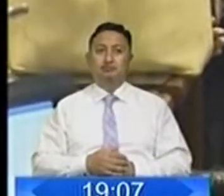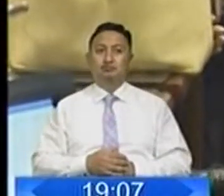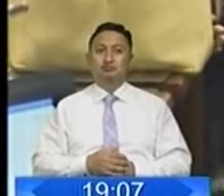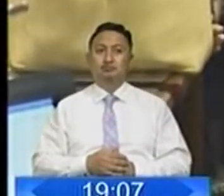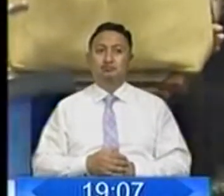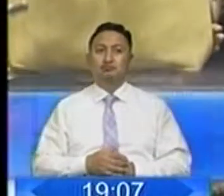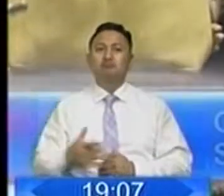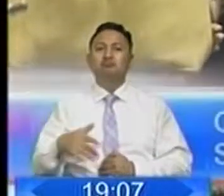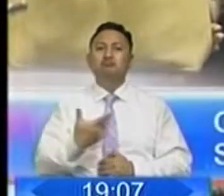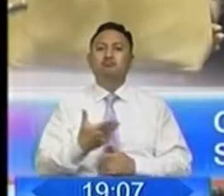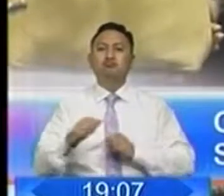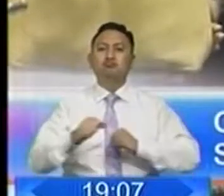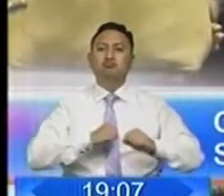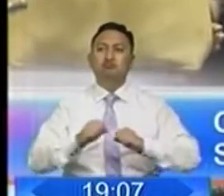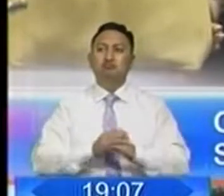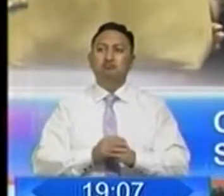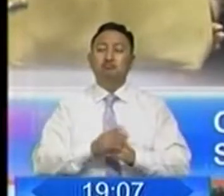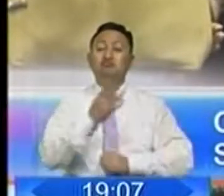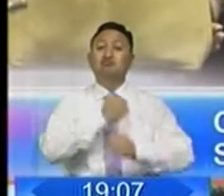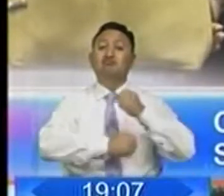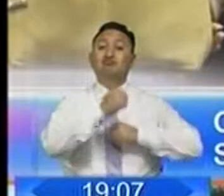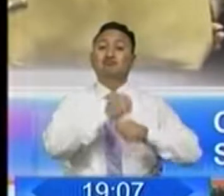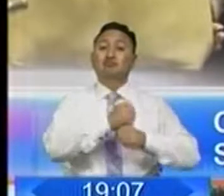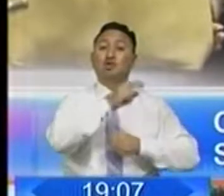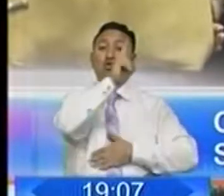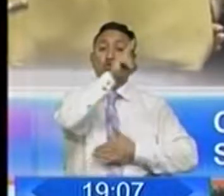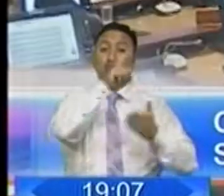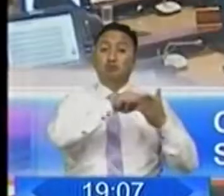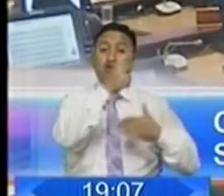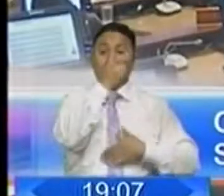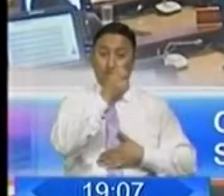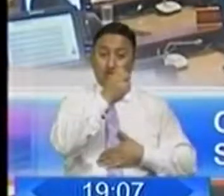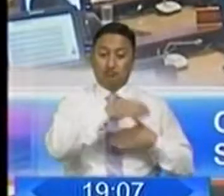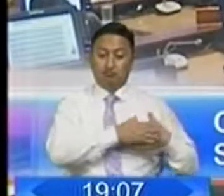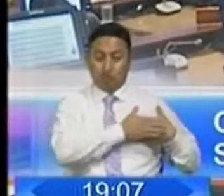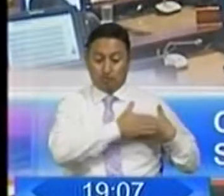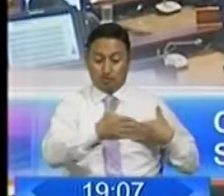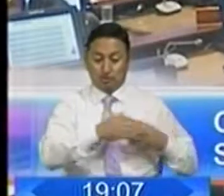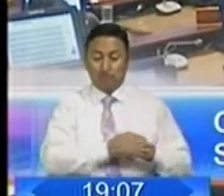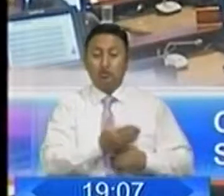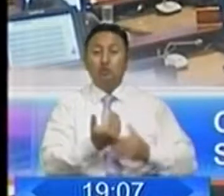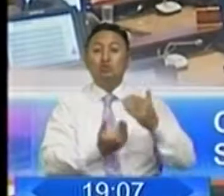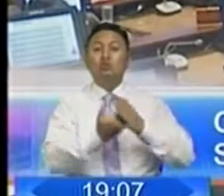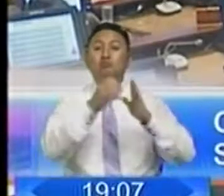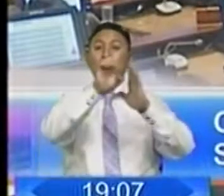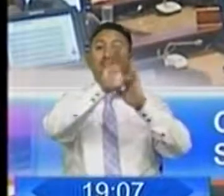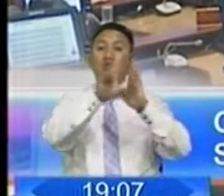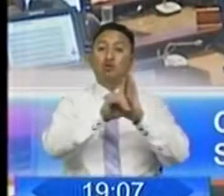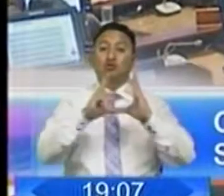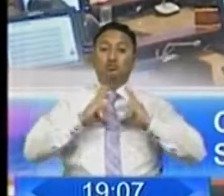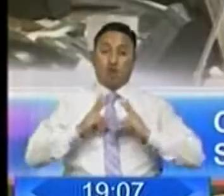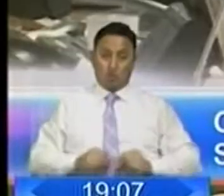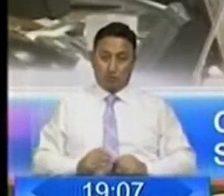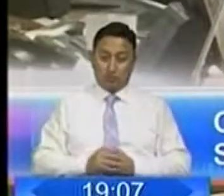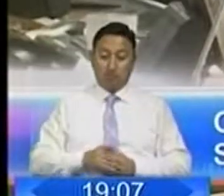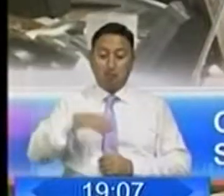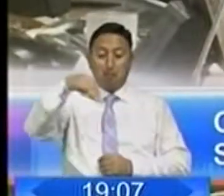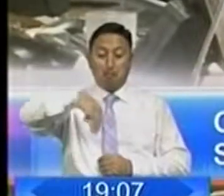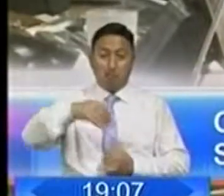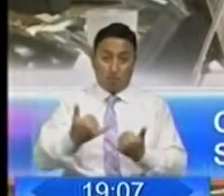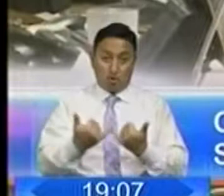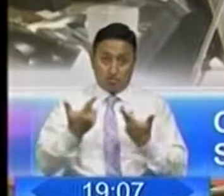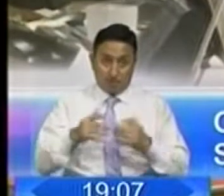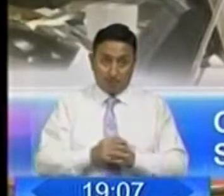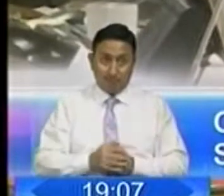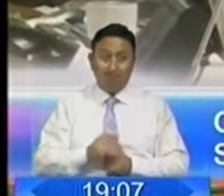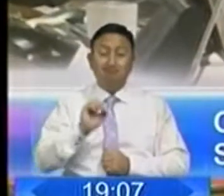Su trámite ha estado pendiente desde el 2012 y aún no se acaba. Se trata del nuevo Código Orgánico de la Salud. Este martes se tenía previsto